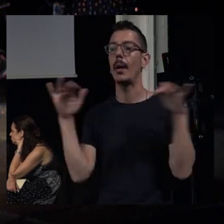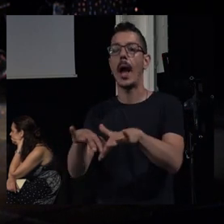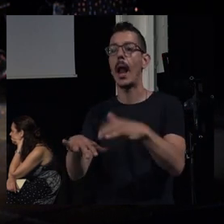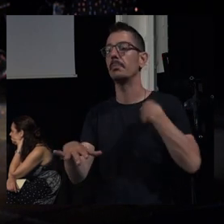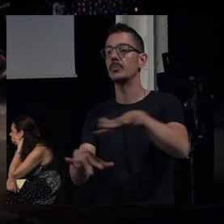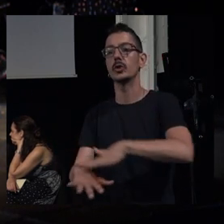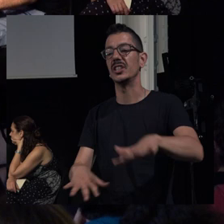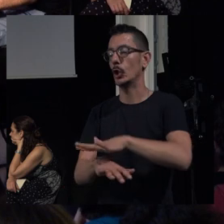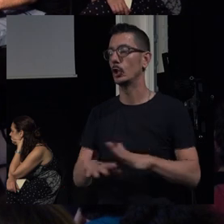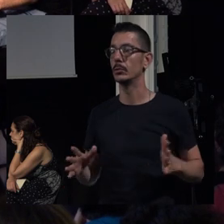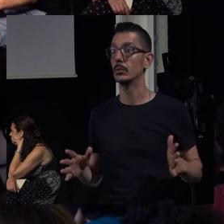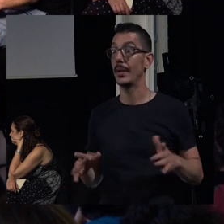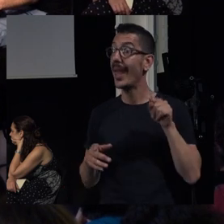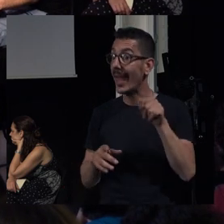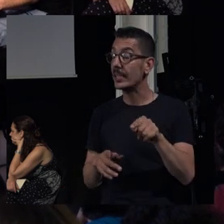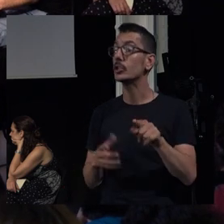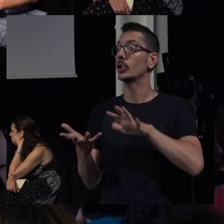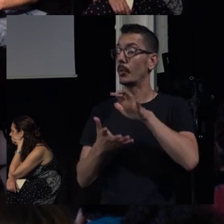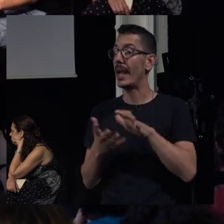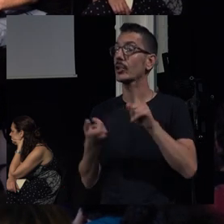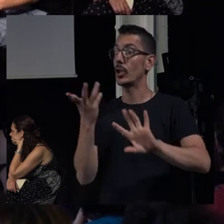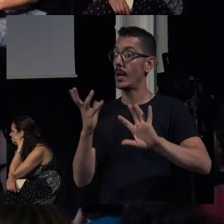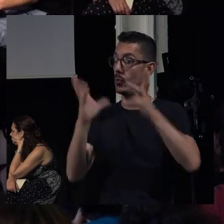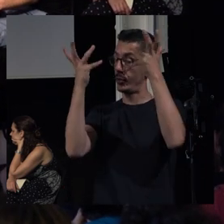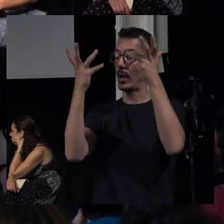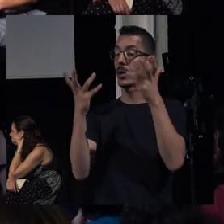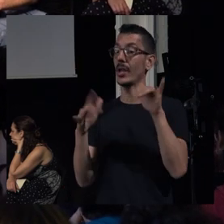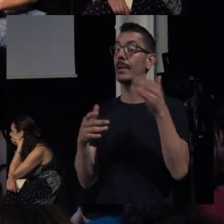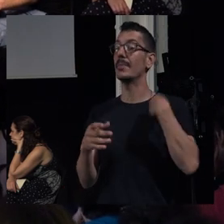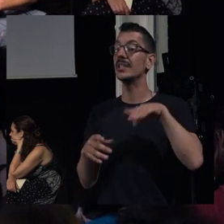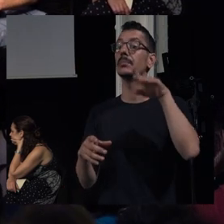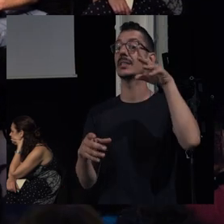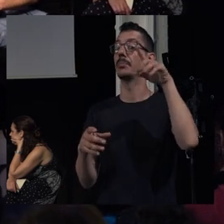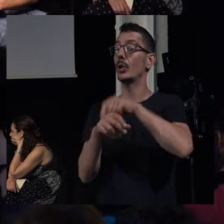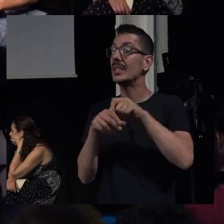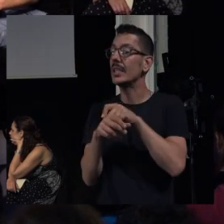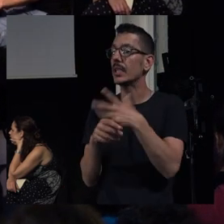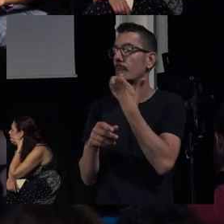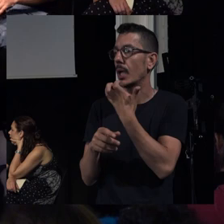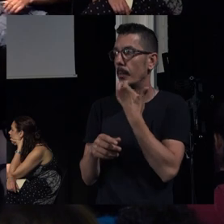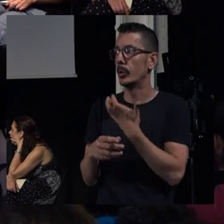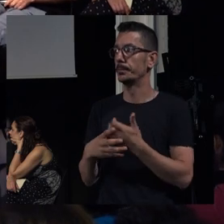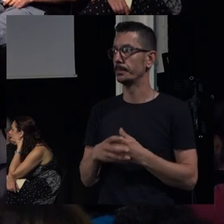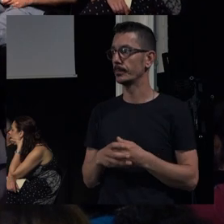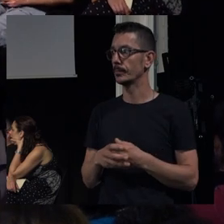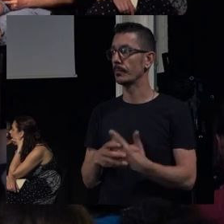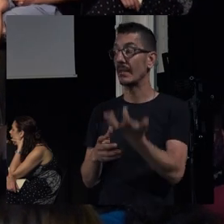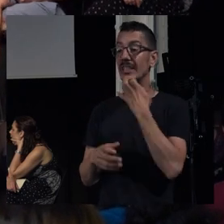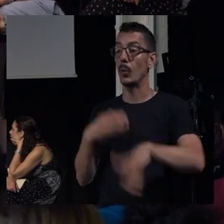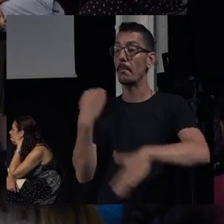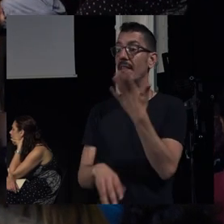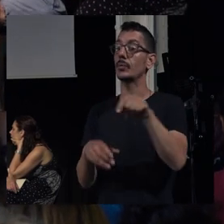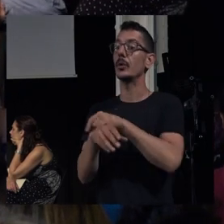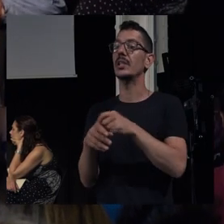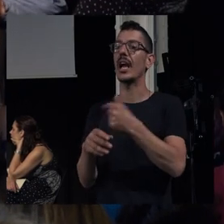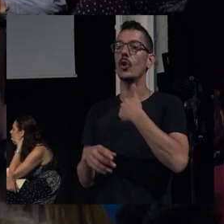es una cosa que, o sea, dentro de las propias políticas, y esto es súper importante, es decir, cuando tú empiezas una política, tú marcas cuál es tu